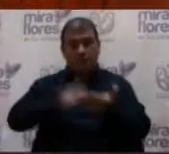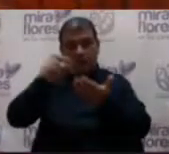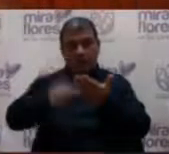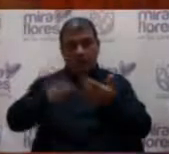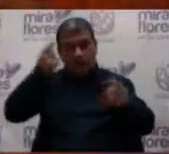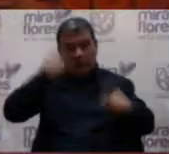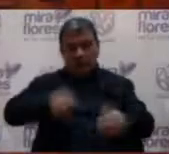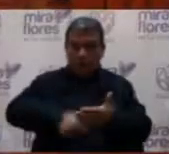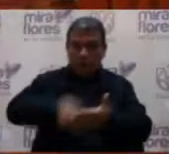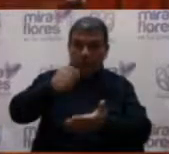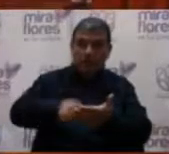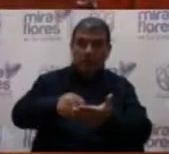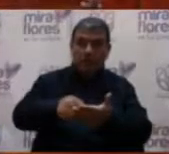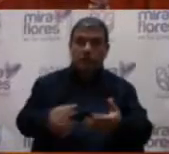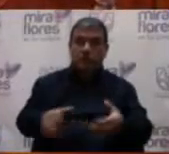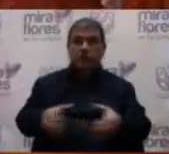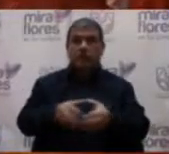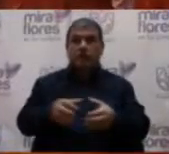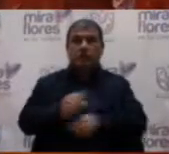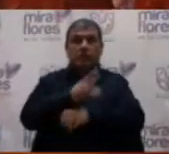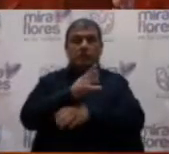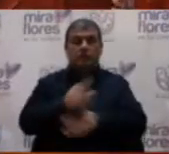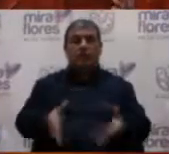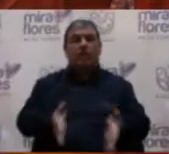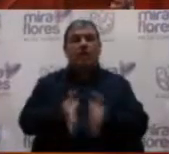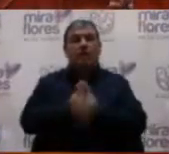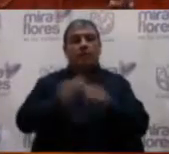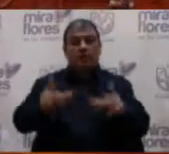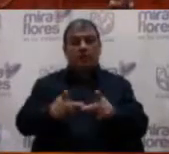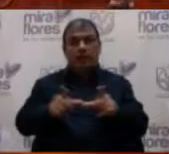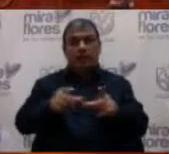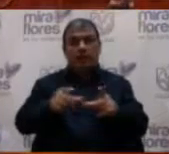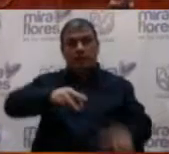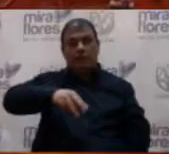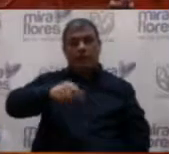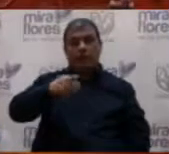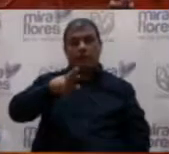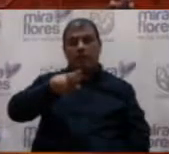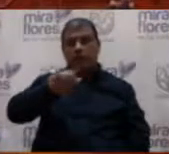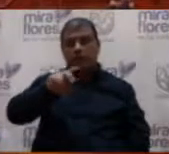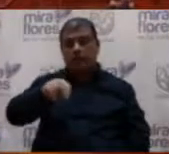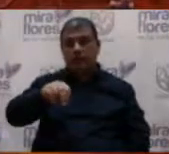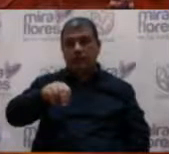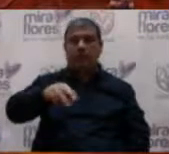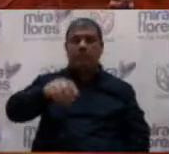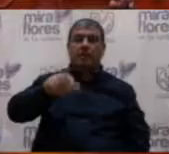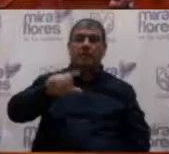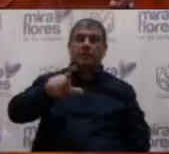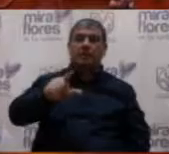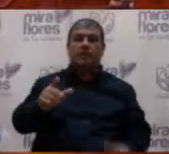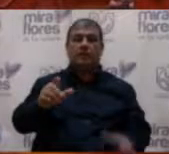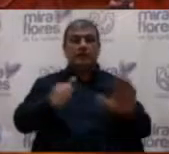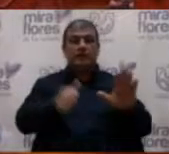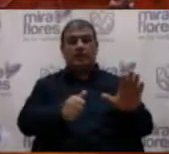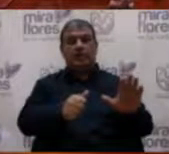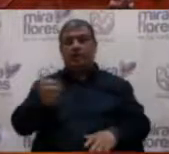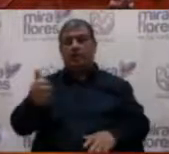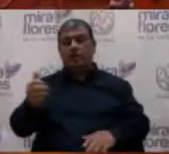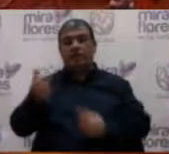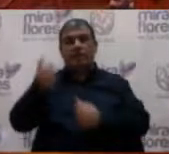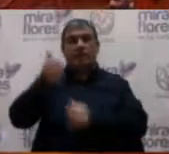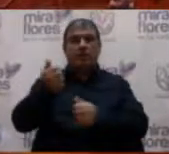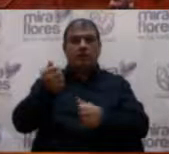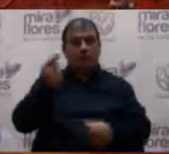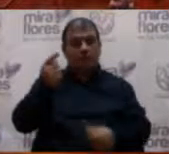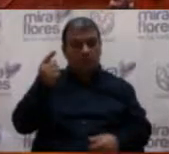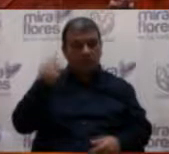de acuerdo de Consejo que aprueba la licencia solicitada por el regidor Martín Marcial Bustamante Castro del 6 al 10 de agosto